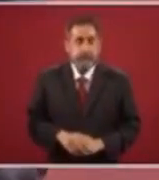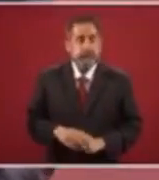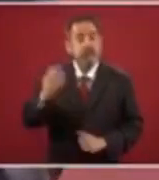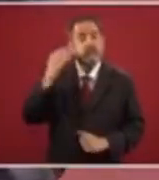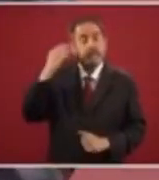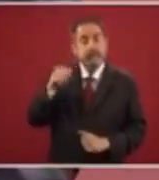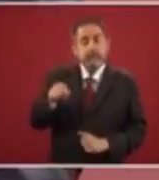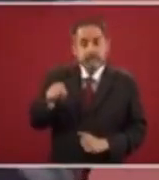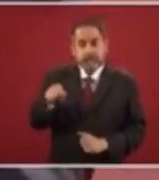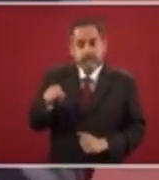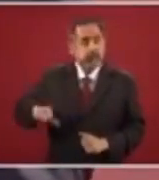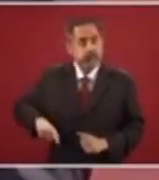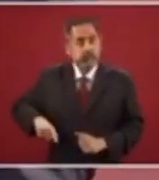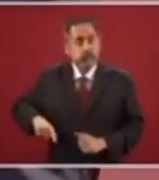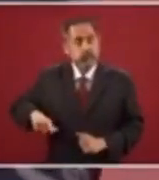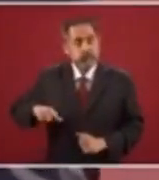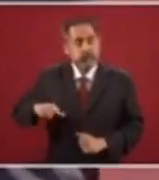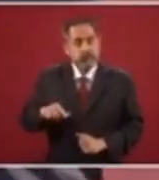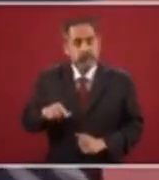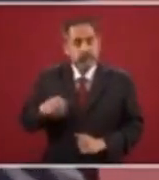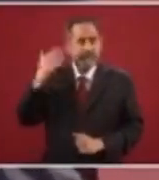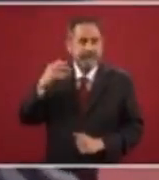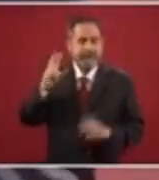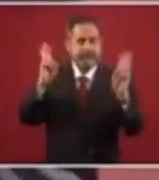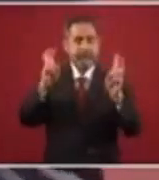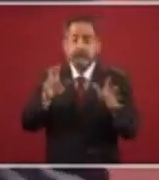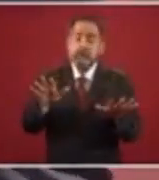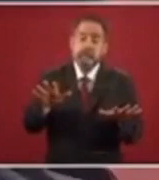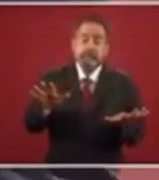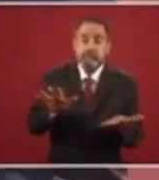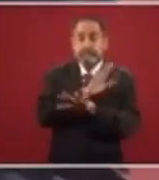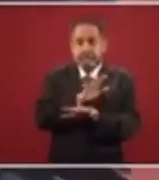Cuando entró el gobierno mal llamado del cambio,